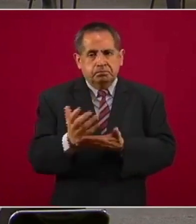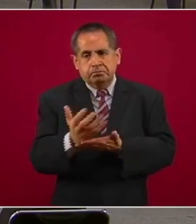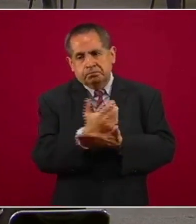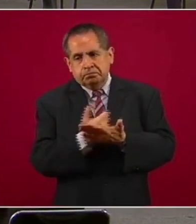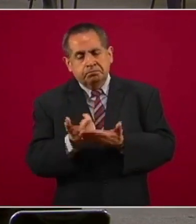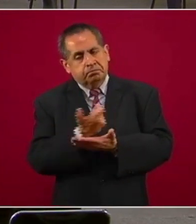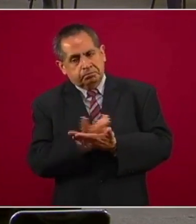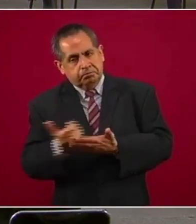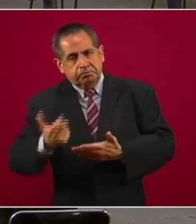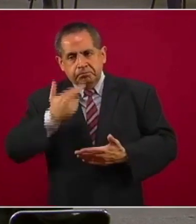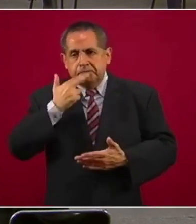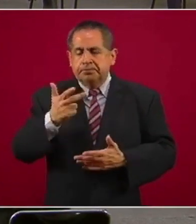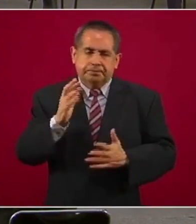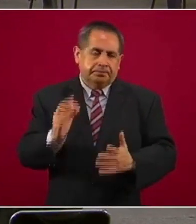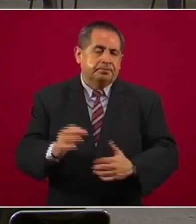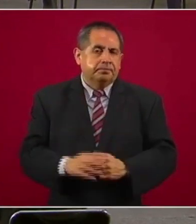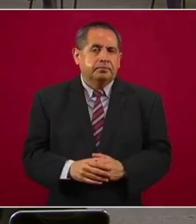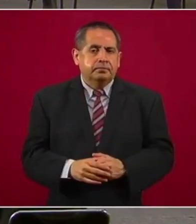Esto